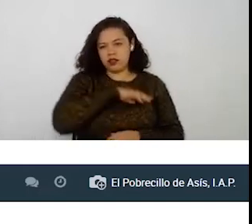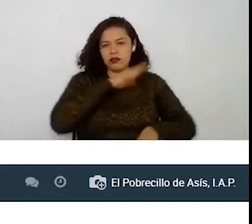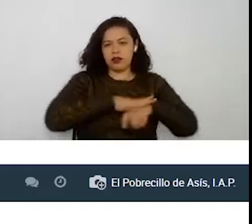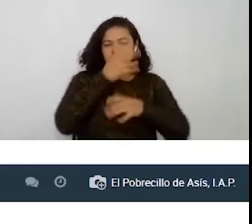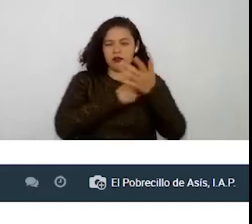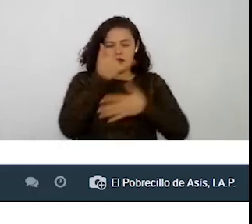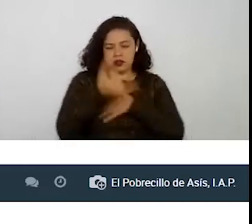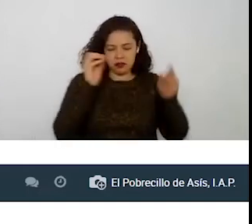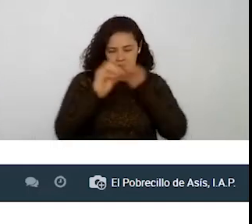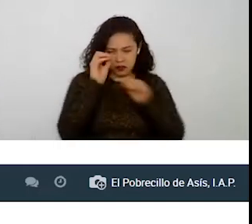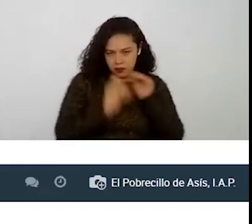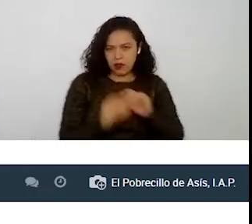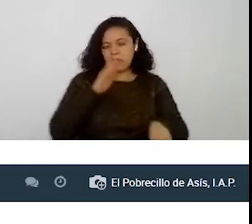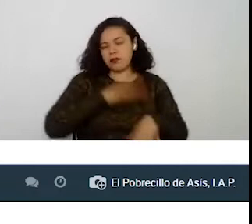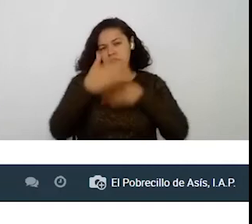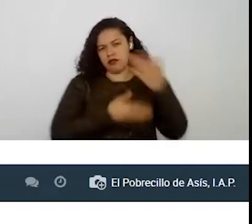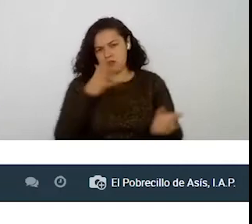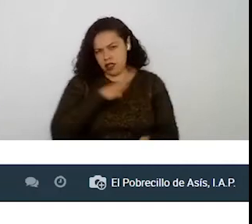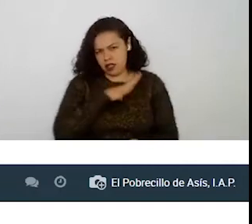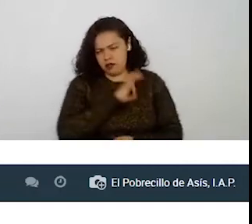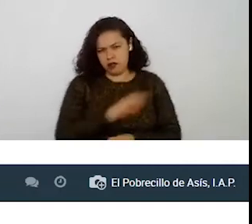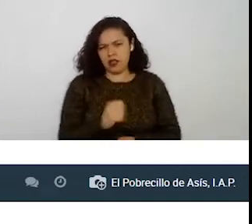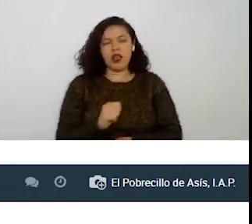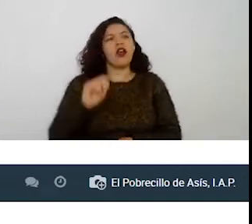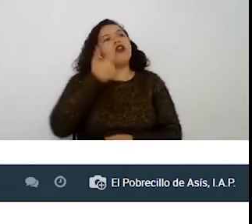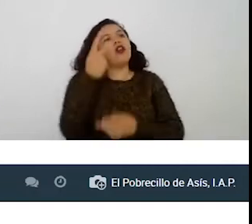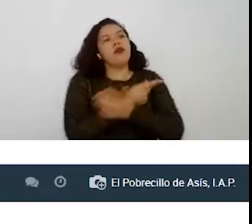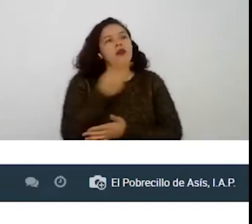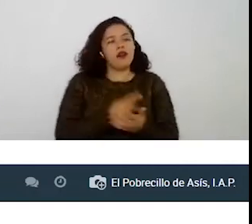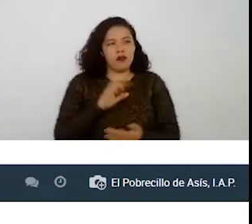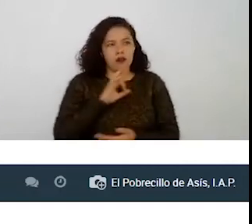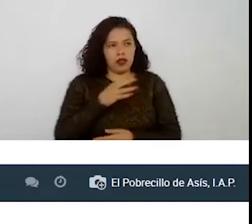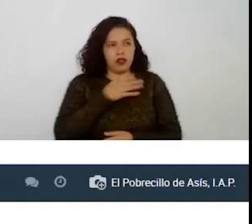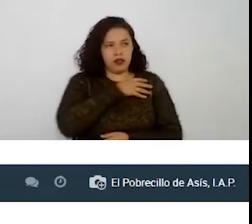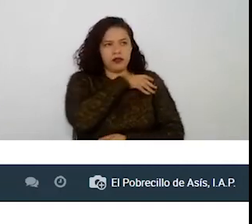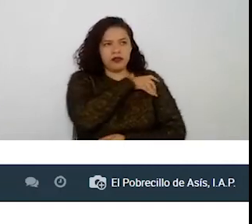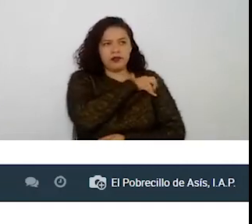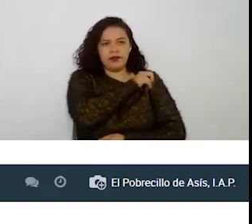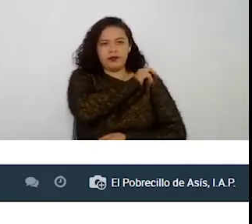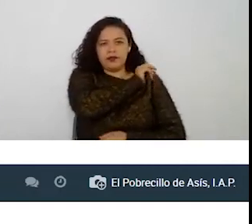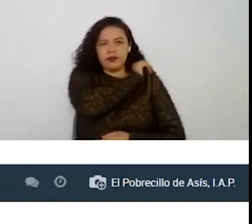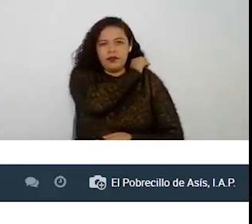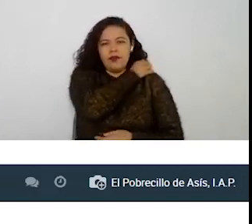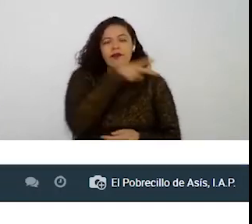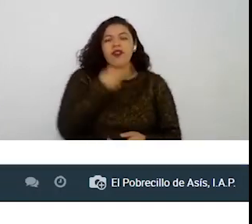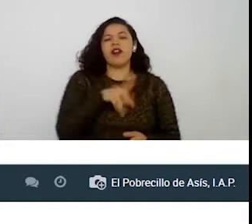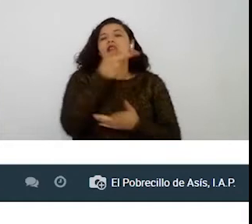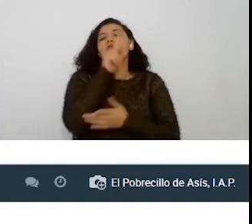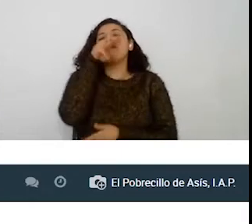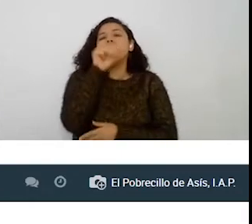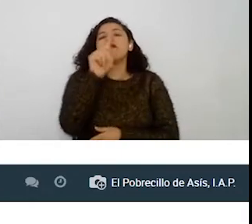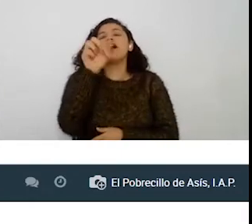crear más más servicios incluso abrir otro programa pero como les comentaba mi compañera Marta Pues sí